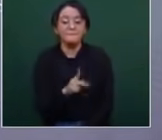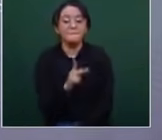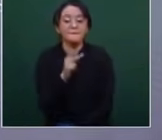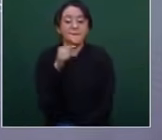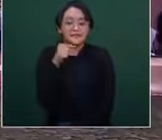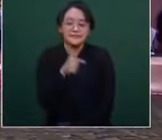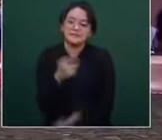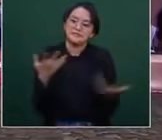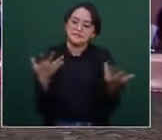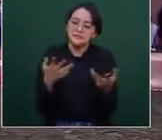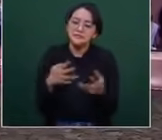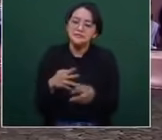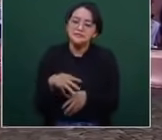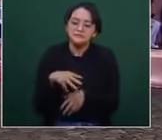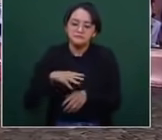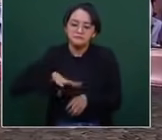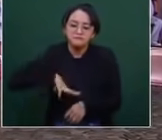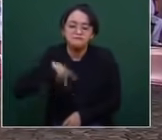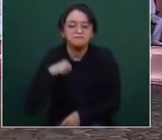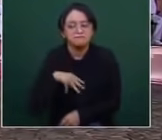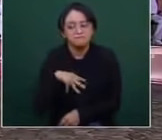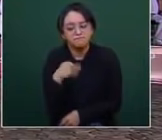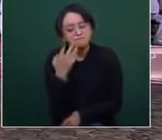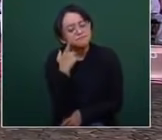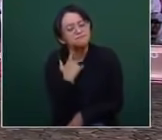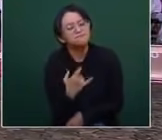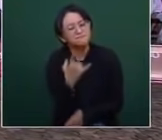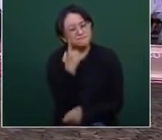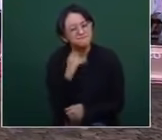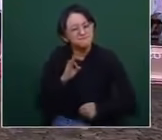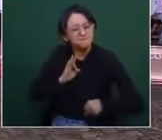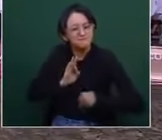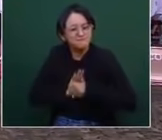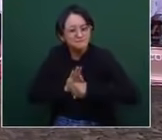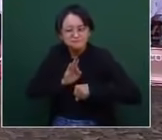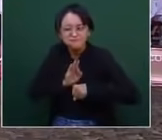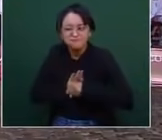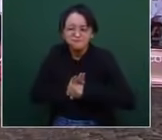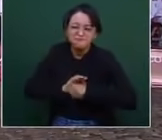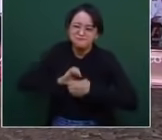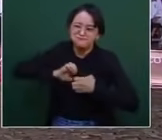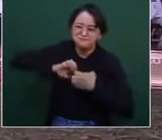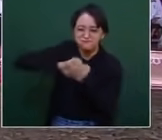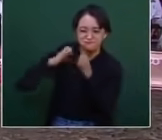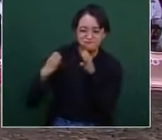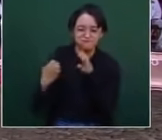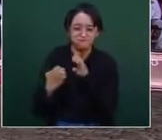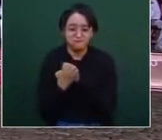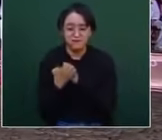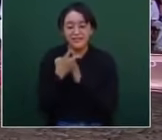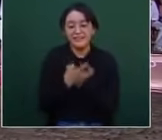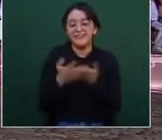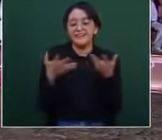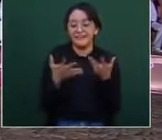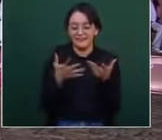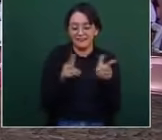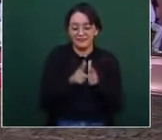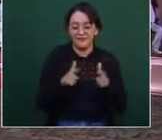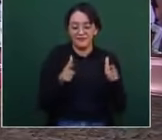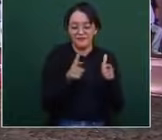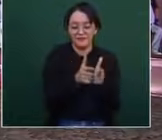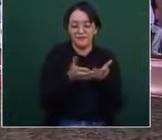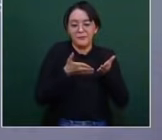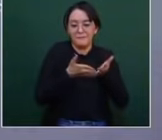esta piratería extranjera, se fue consolidando la Marina de Guerra y la Armada de